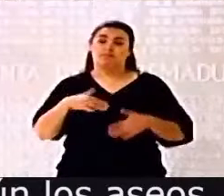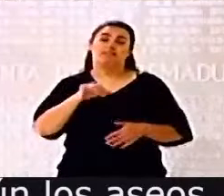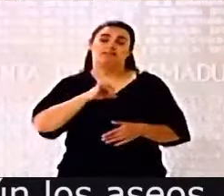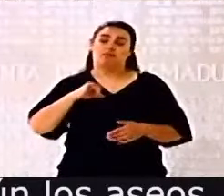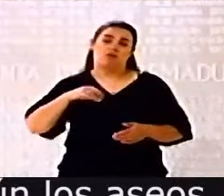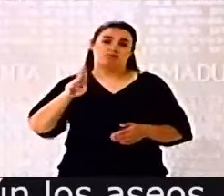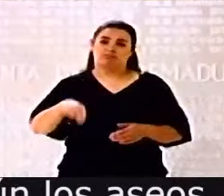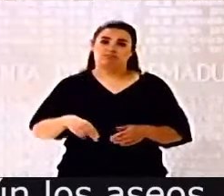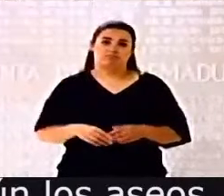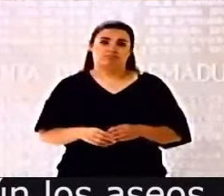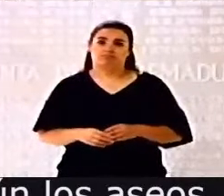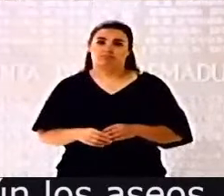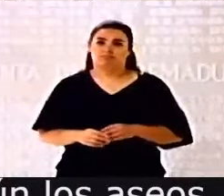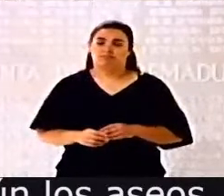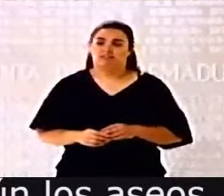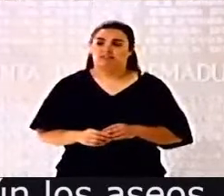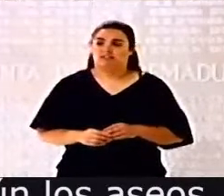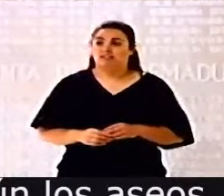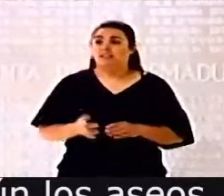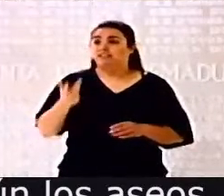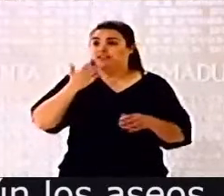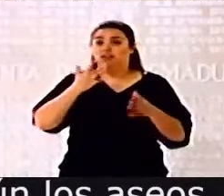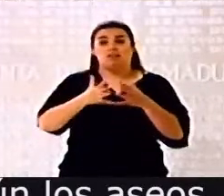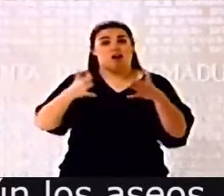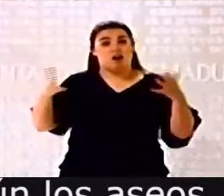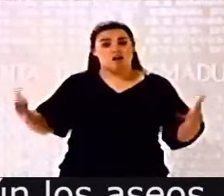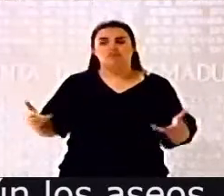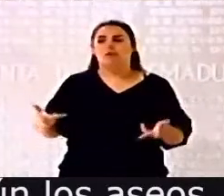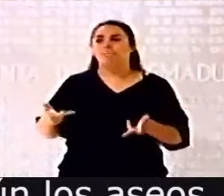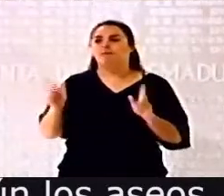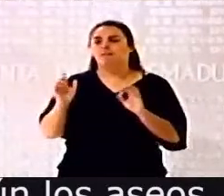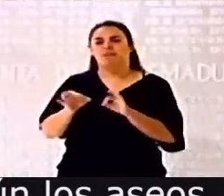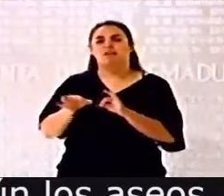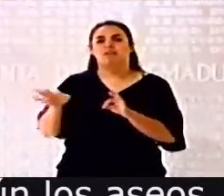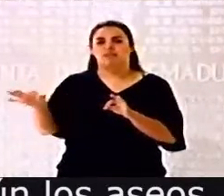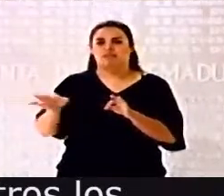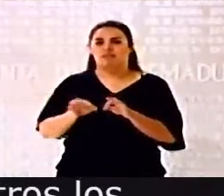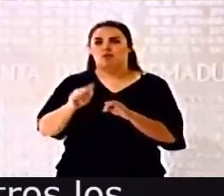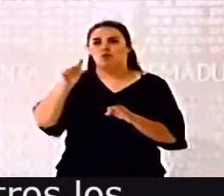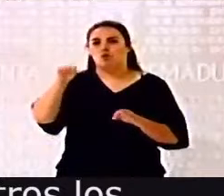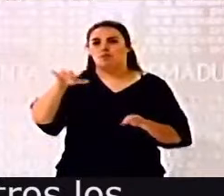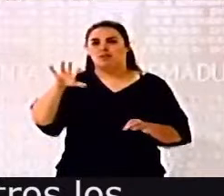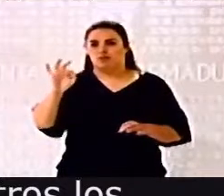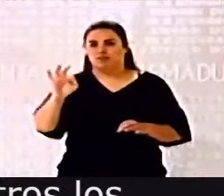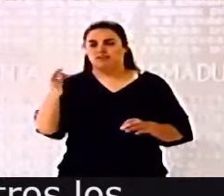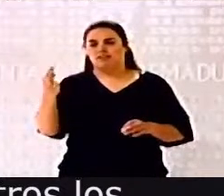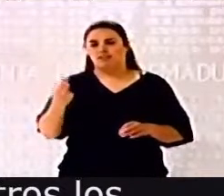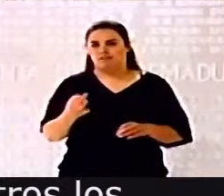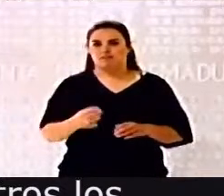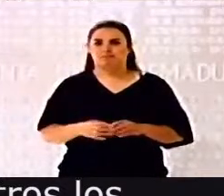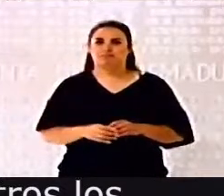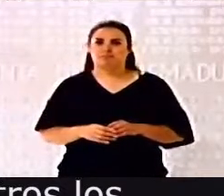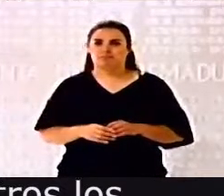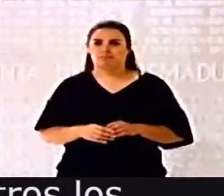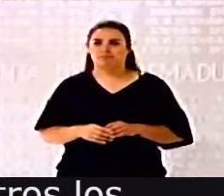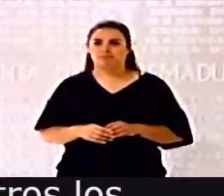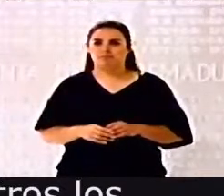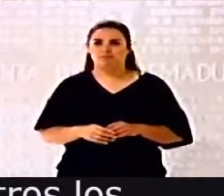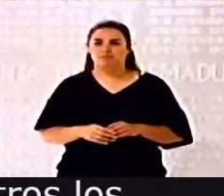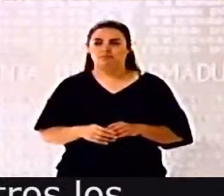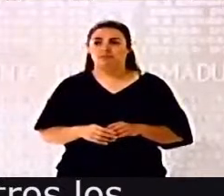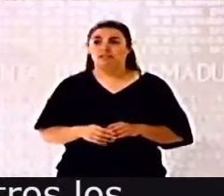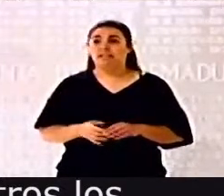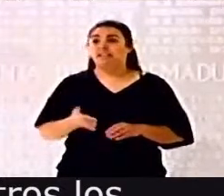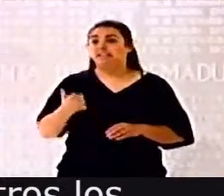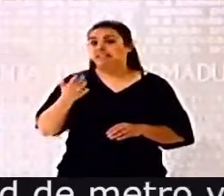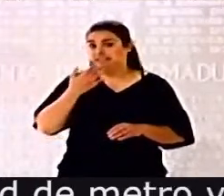individuales. Si son más grandes, tienen que permitir una distancia de seguridad de 1,5 metros. Y si